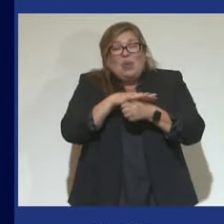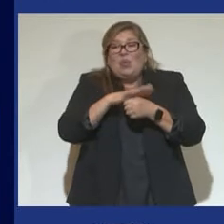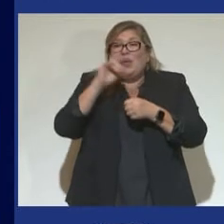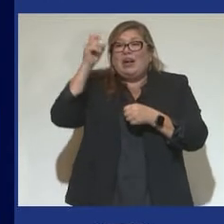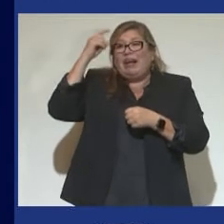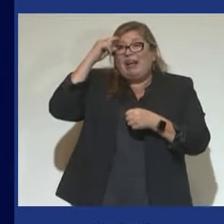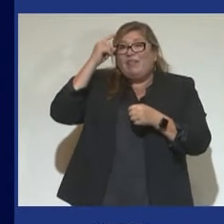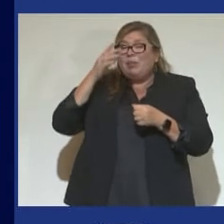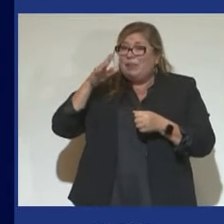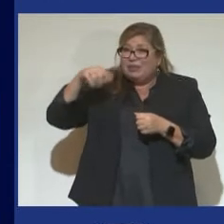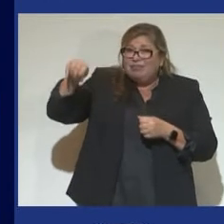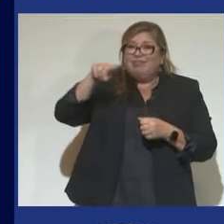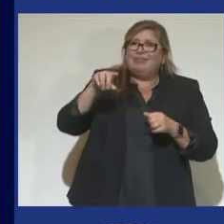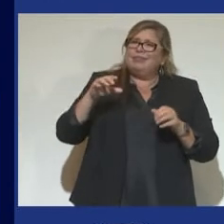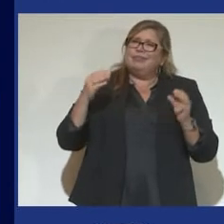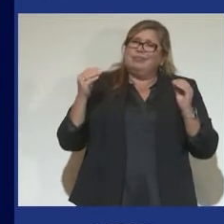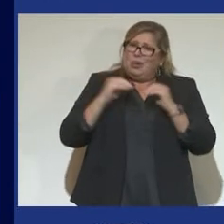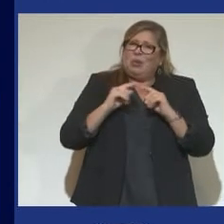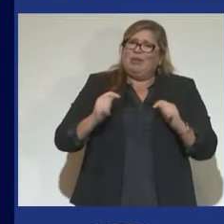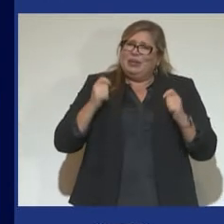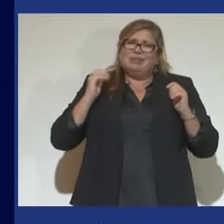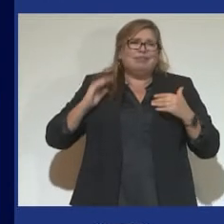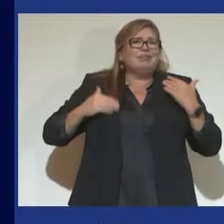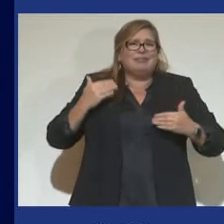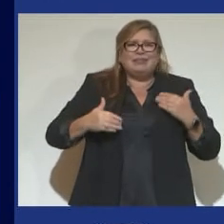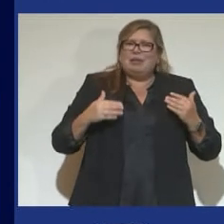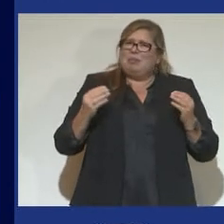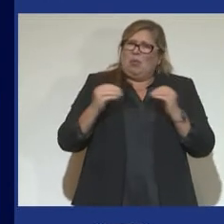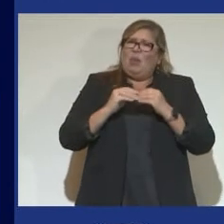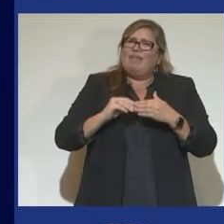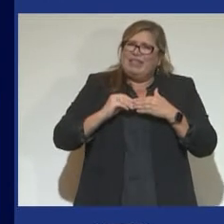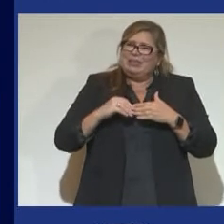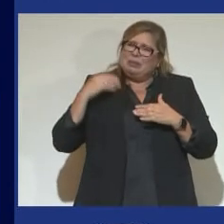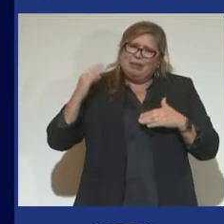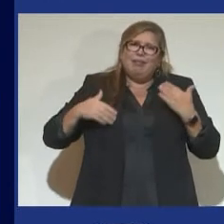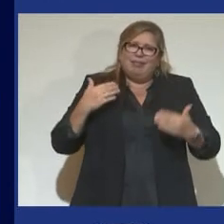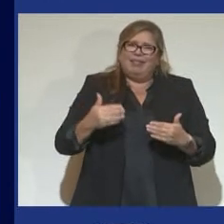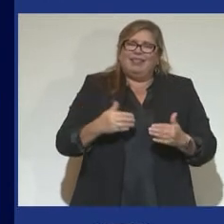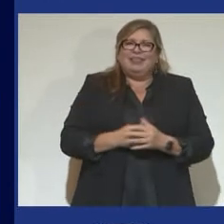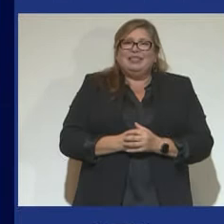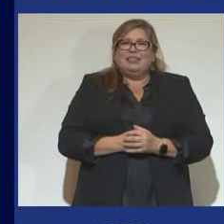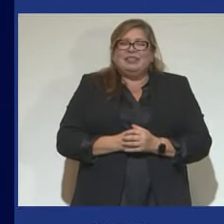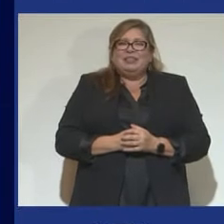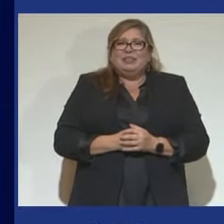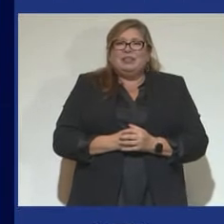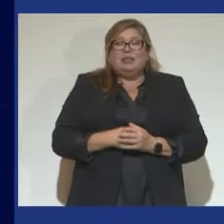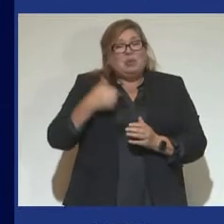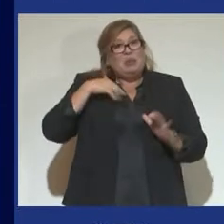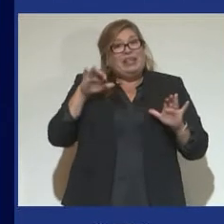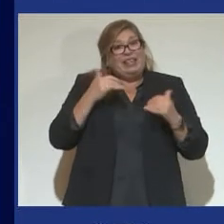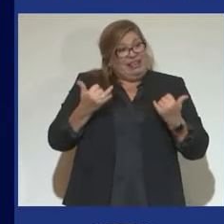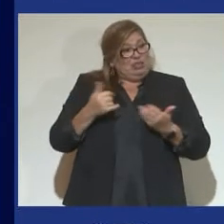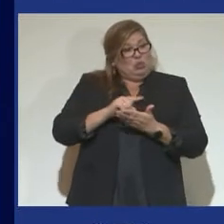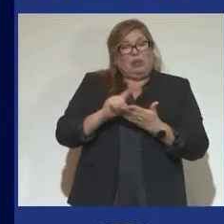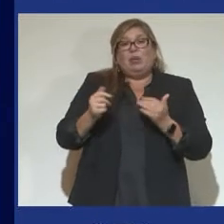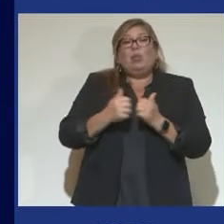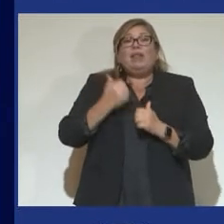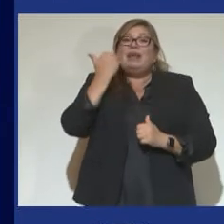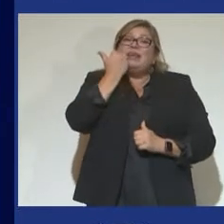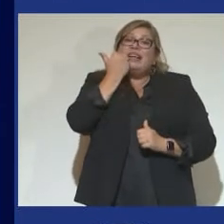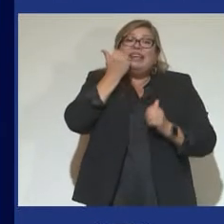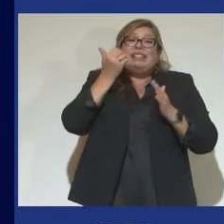actores de govern el gobierno local para que sean más flexibles y lo hicimos esta semana específicamente con los dentistas